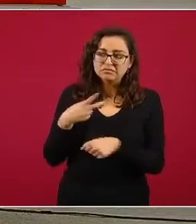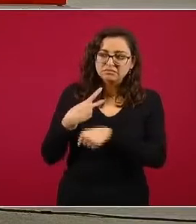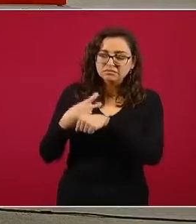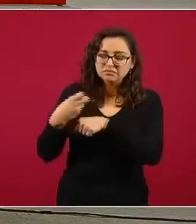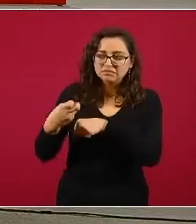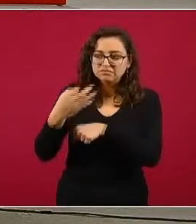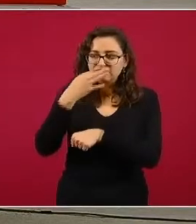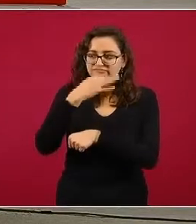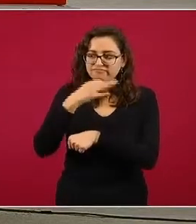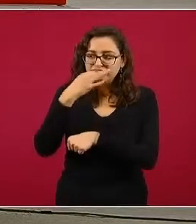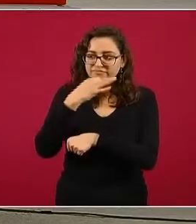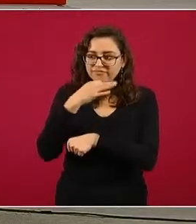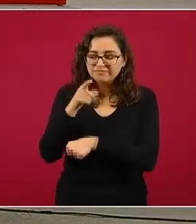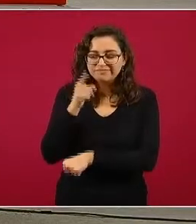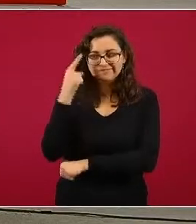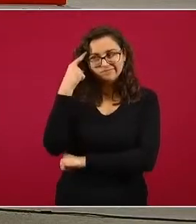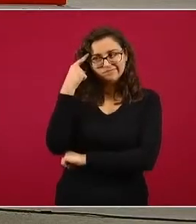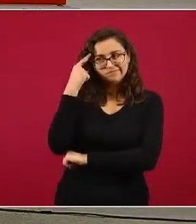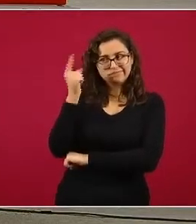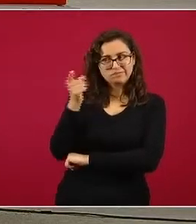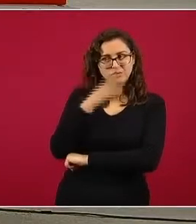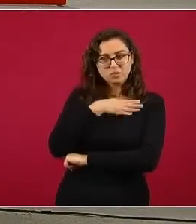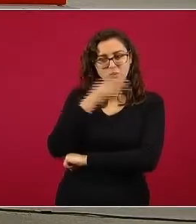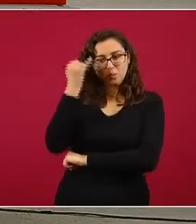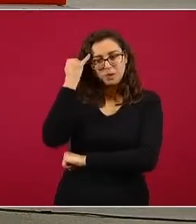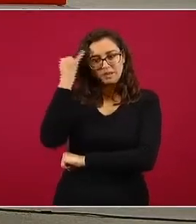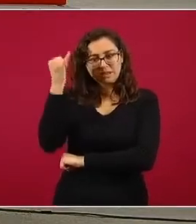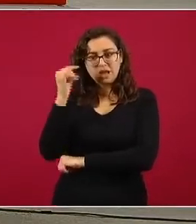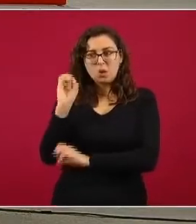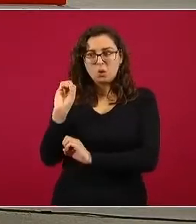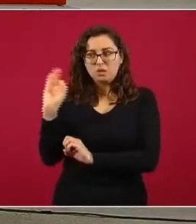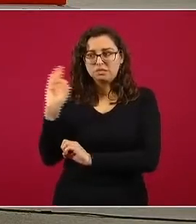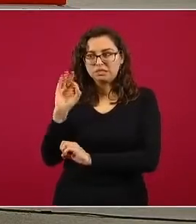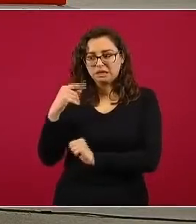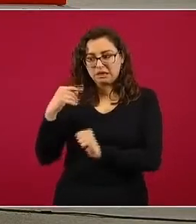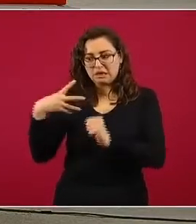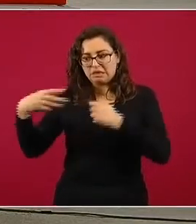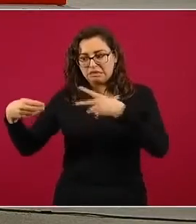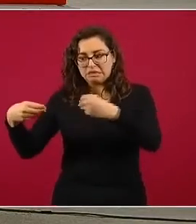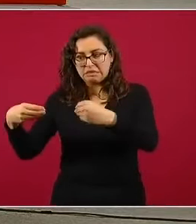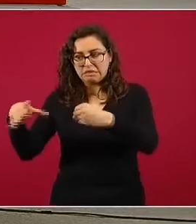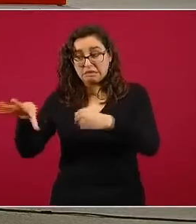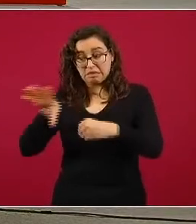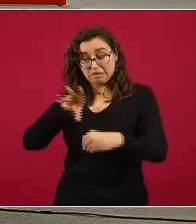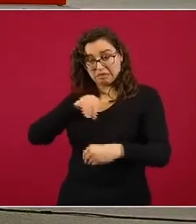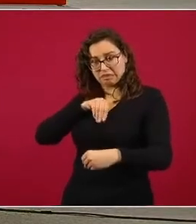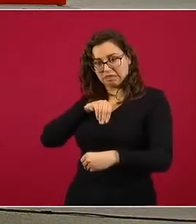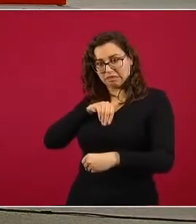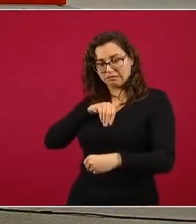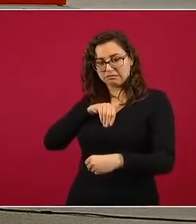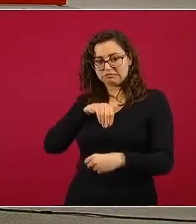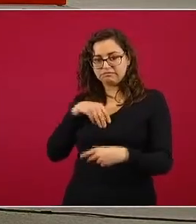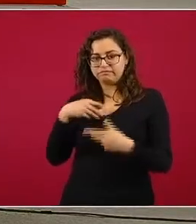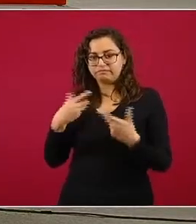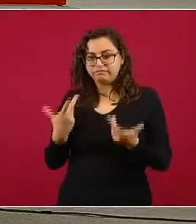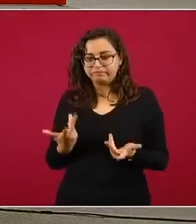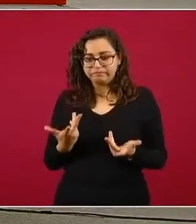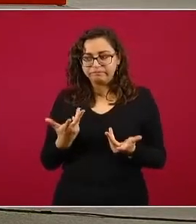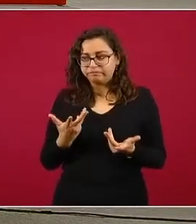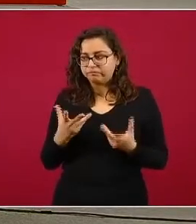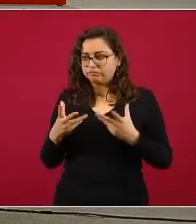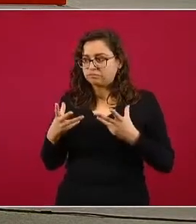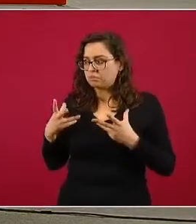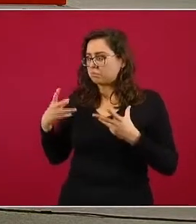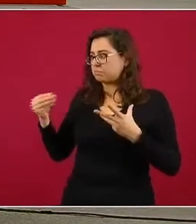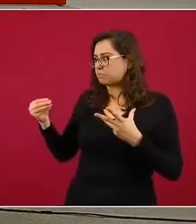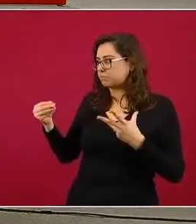invitaron realmente es una buena idea o voy a contribuir a contagiar o a que me contagien, y que si eso lo multiplicamos por